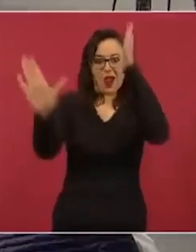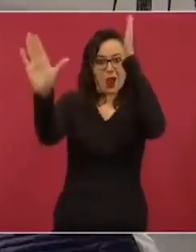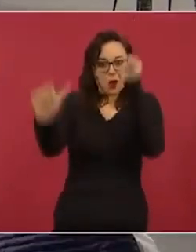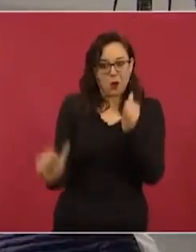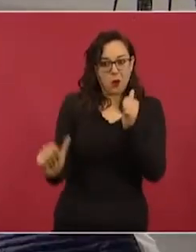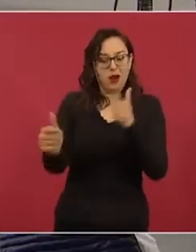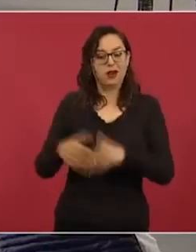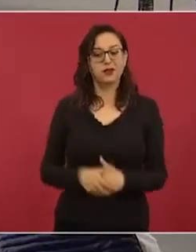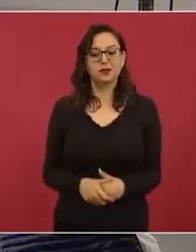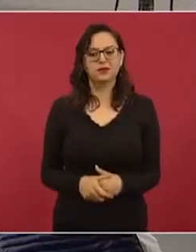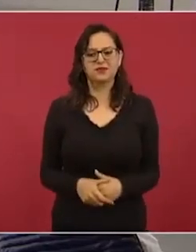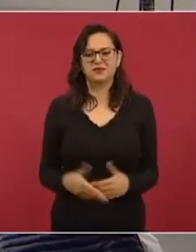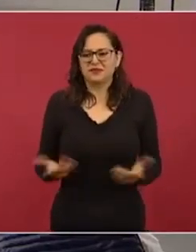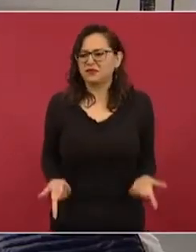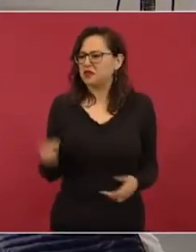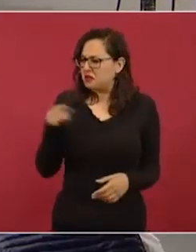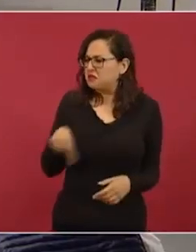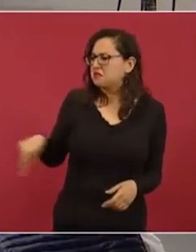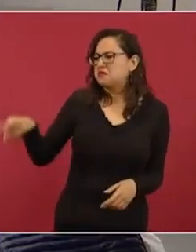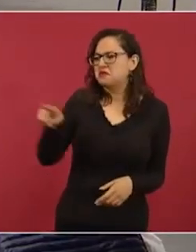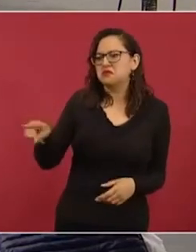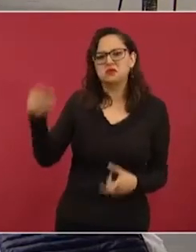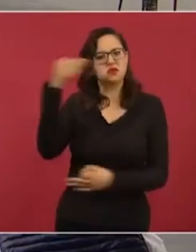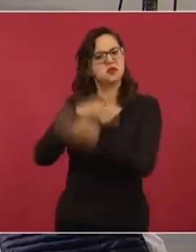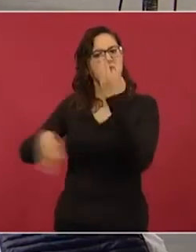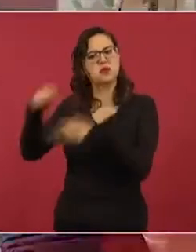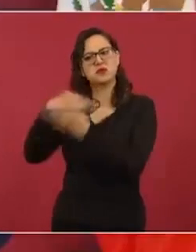¿Quiénes son entonces los que protestan?